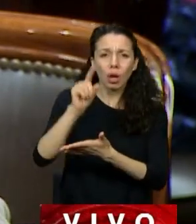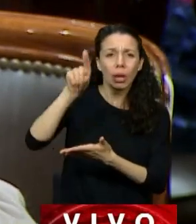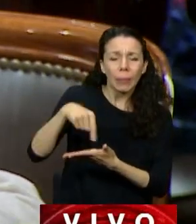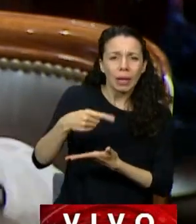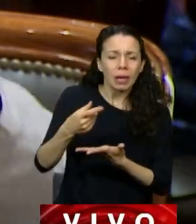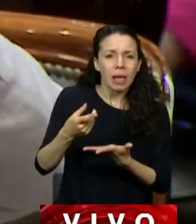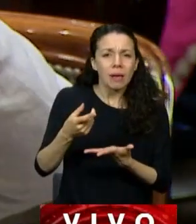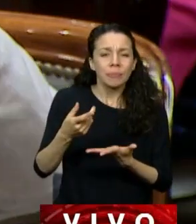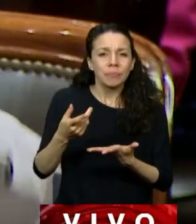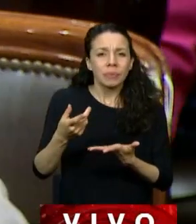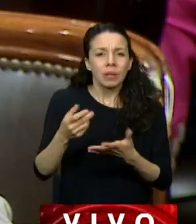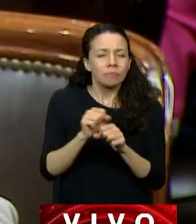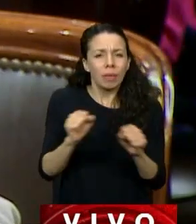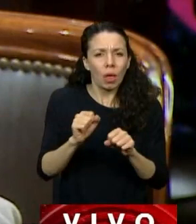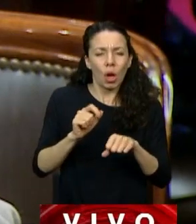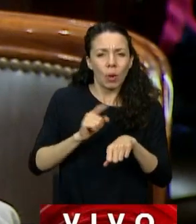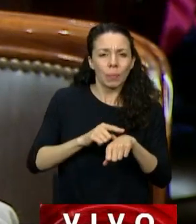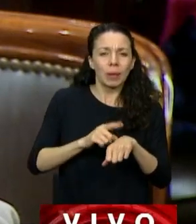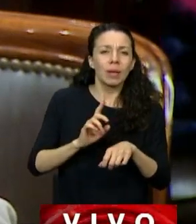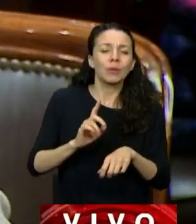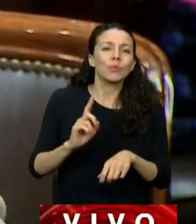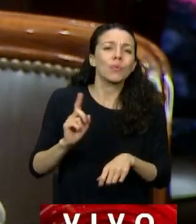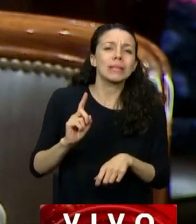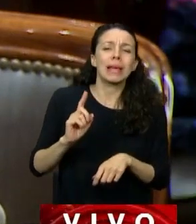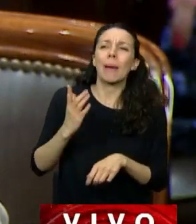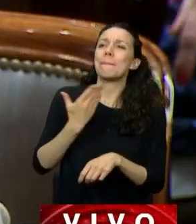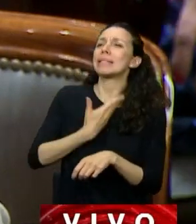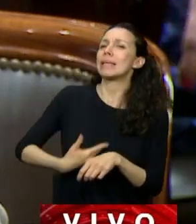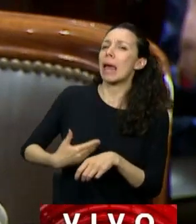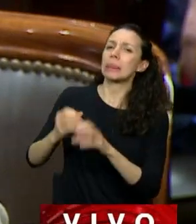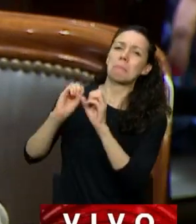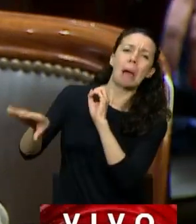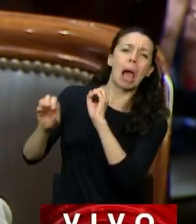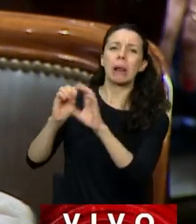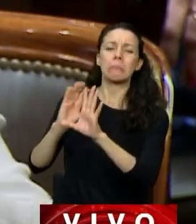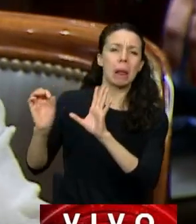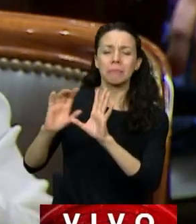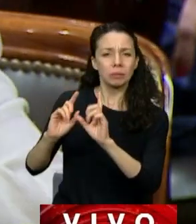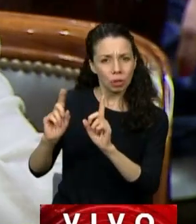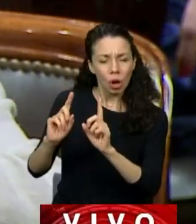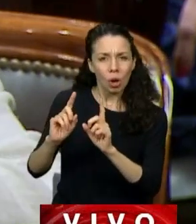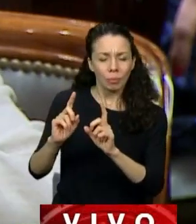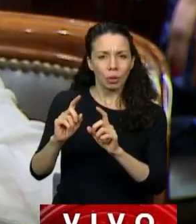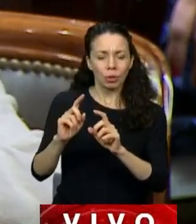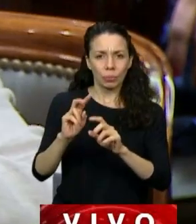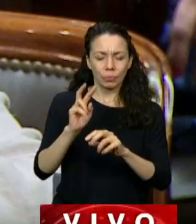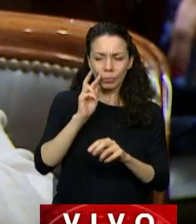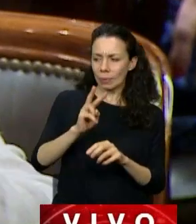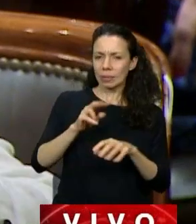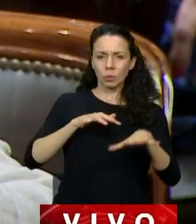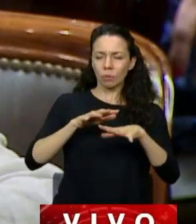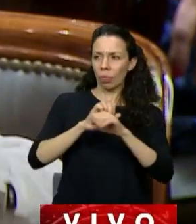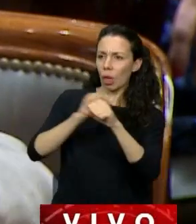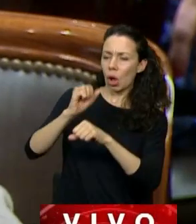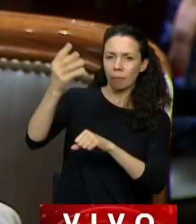sentido no poniendo en cuestión la buena voluntad del presidente de la comisión, sino porque esto hacía que dificulte